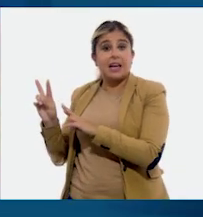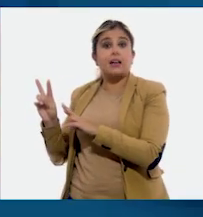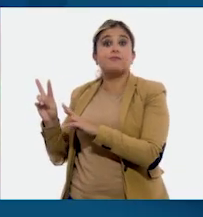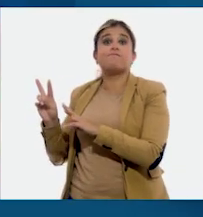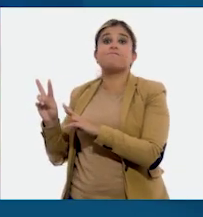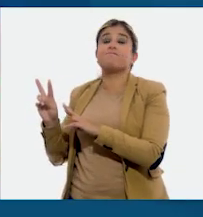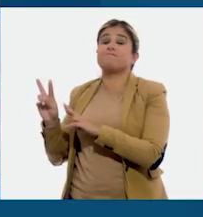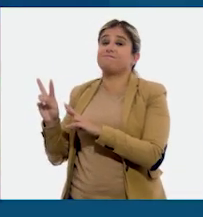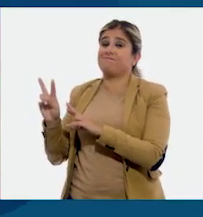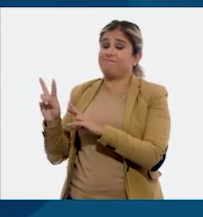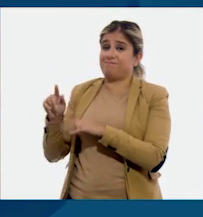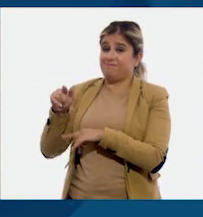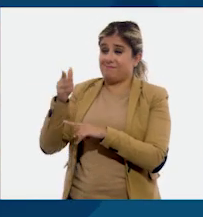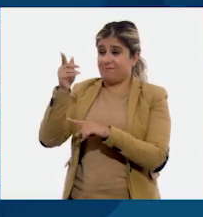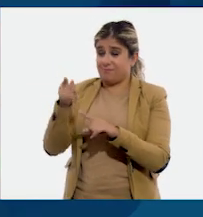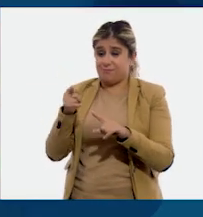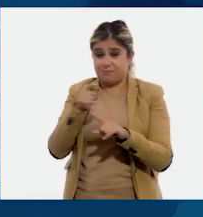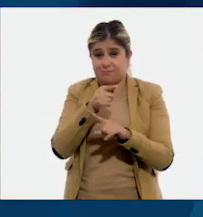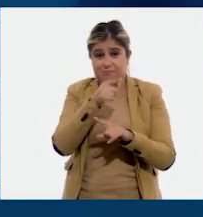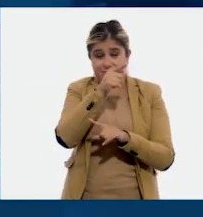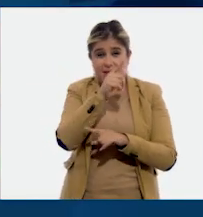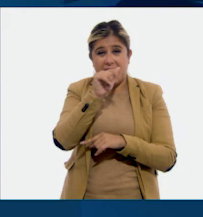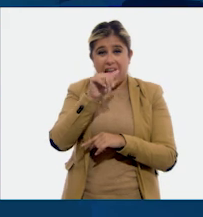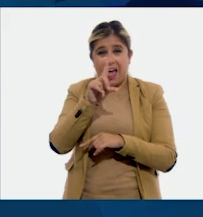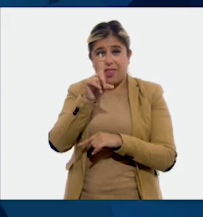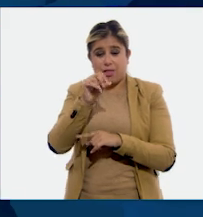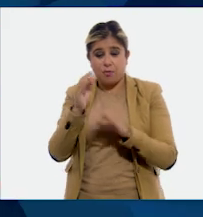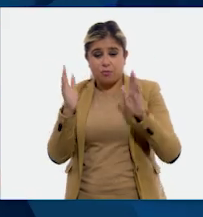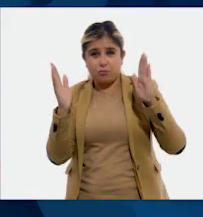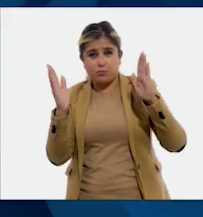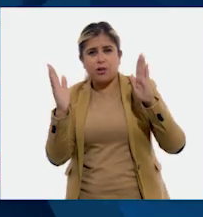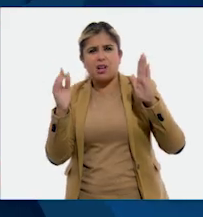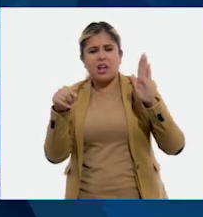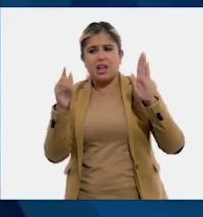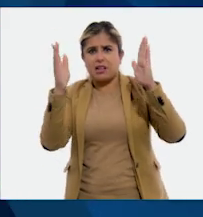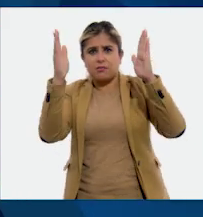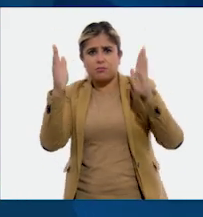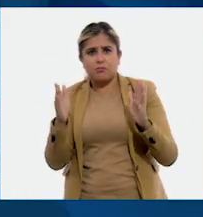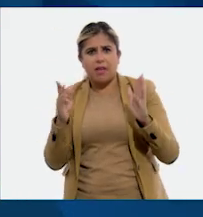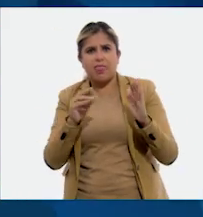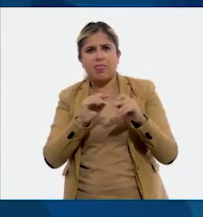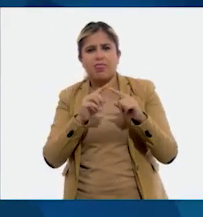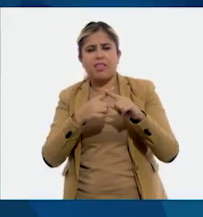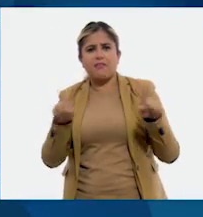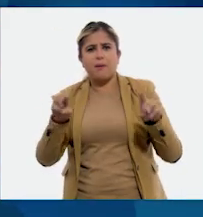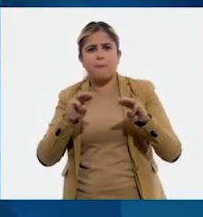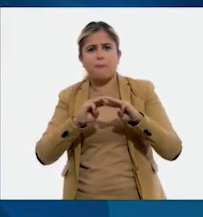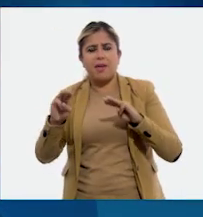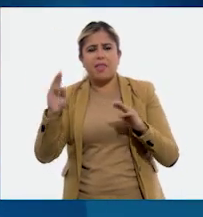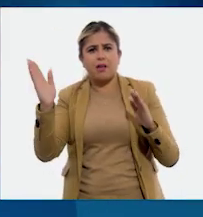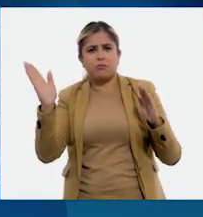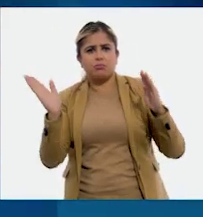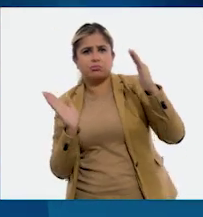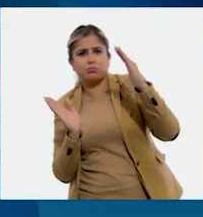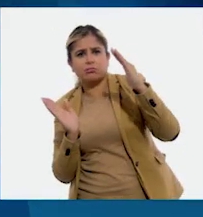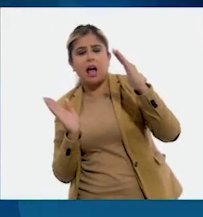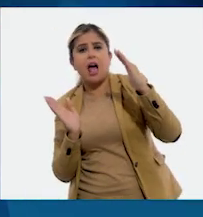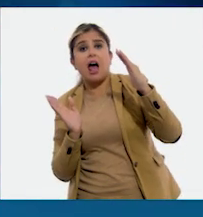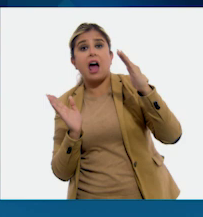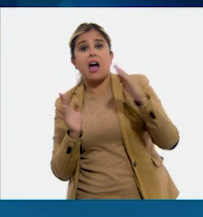Pero los lados contiguos tienen diferente medida. Los 3